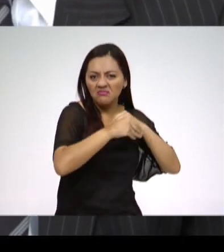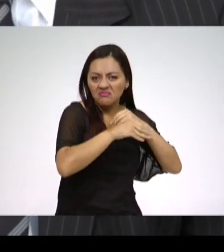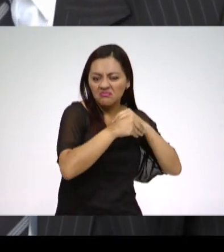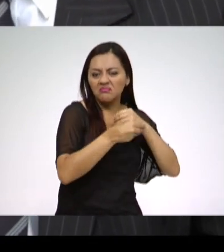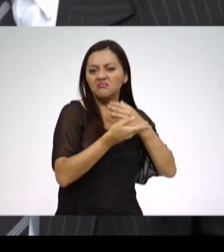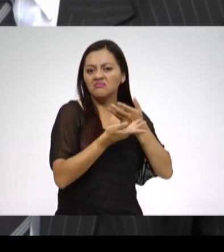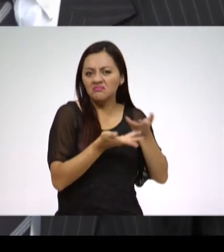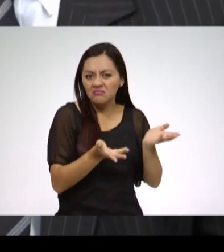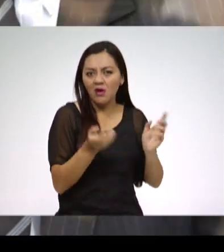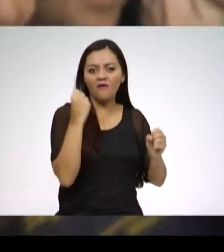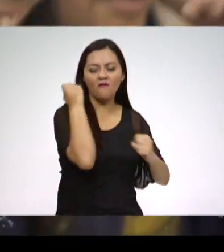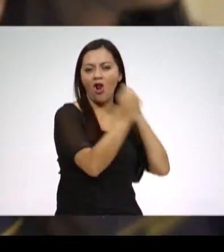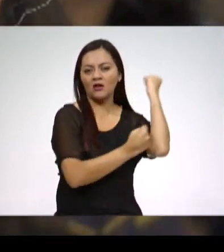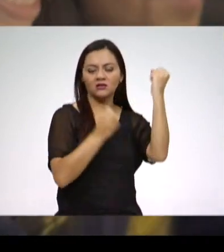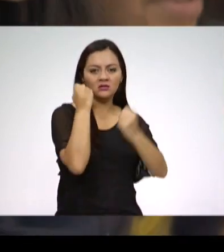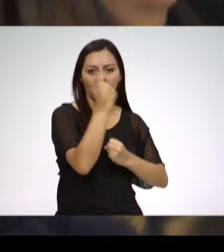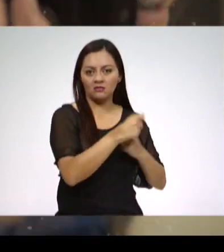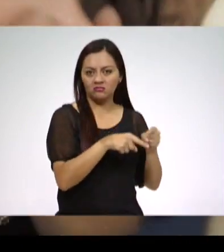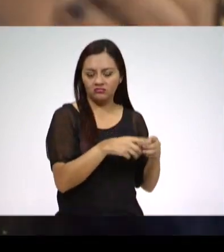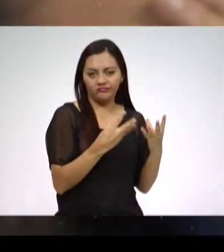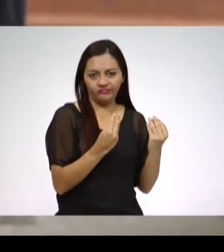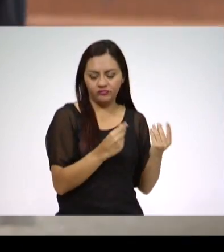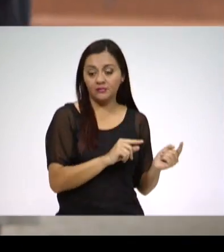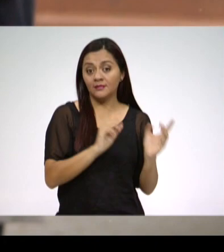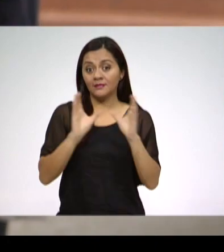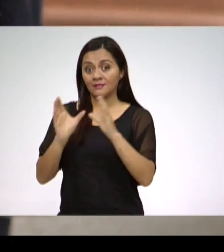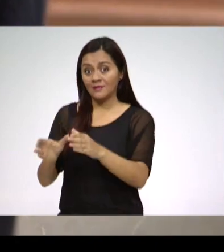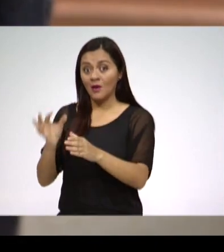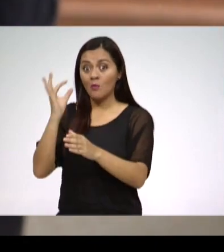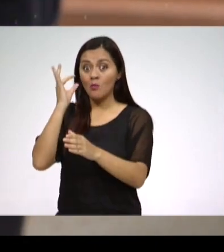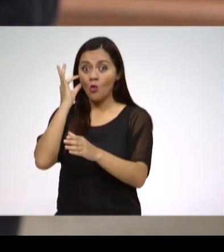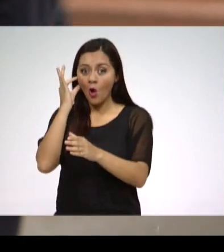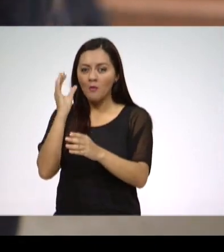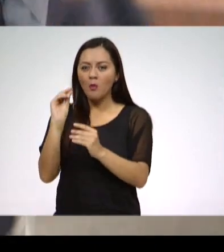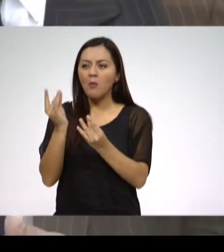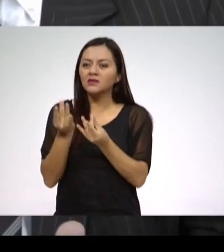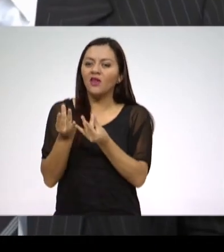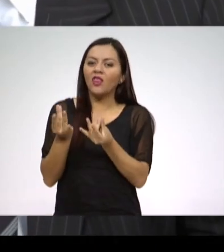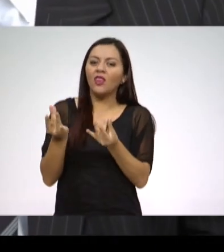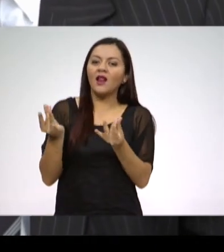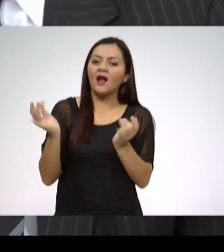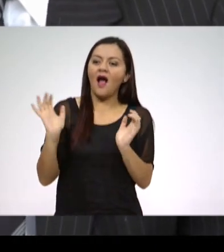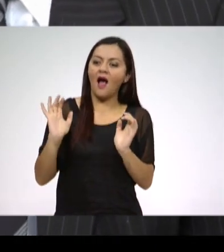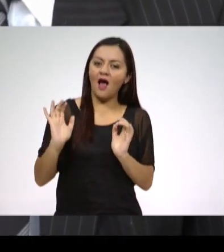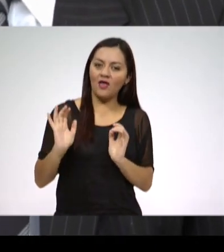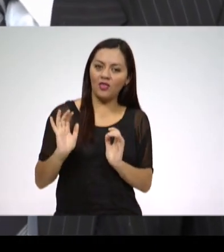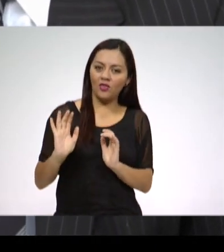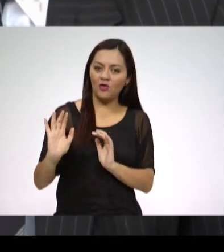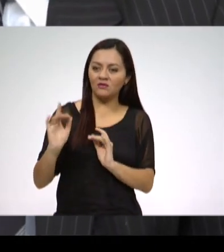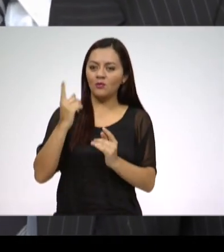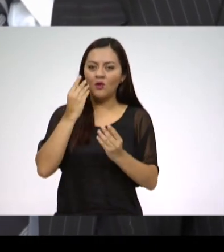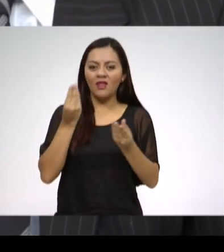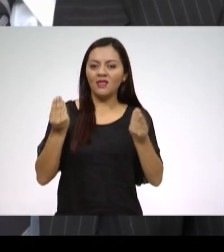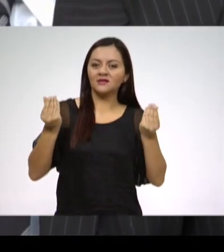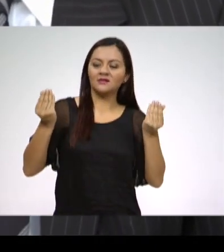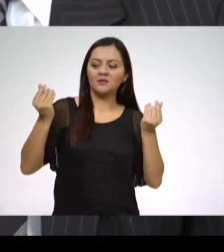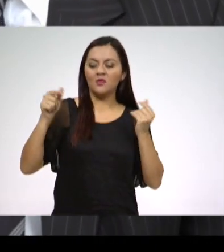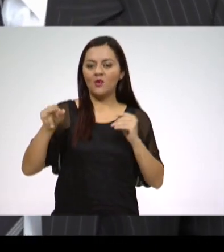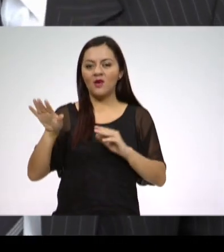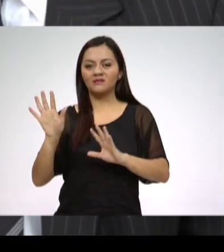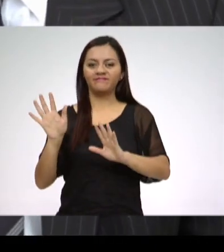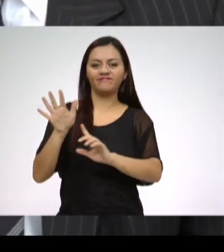tema de la violencia. En el caso de las niñas, yo diría es mucho más sutil, es mucho más elaborado el tipo de acoso que se